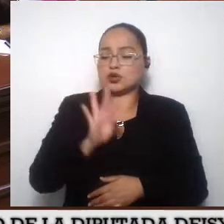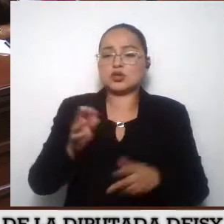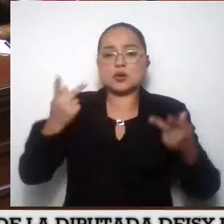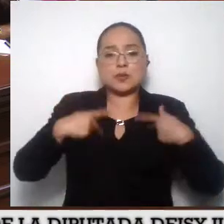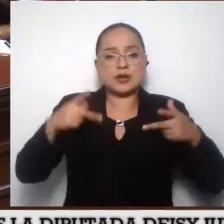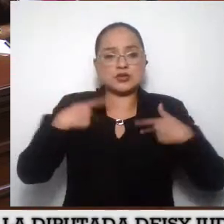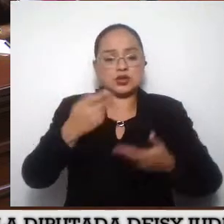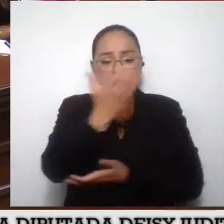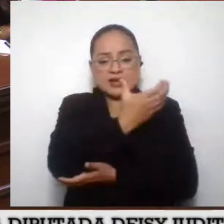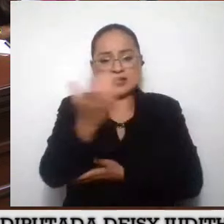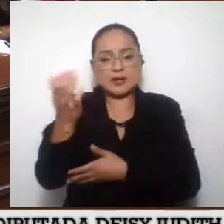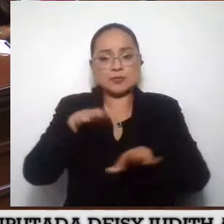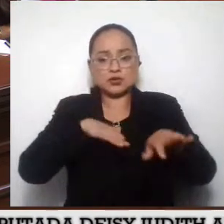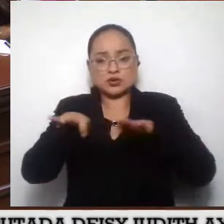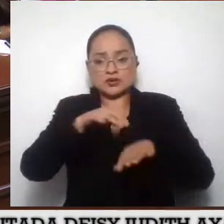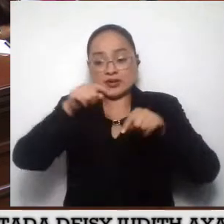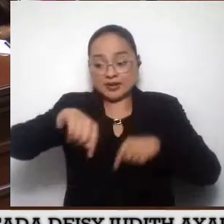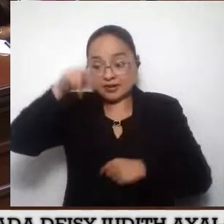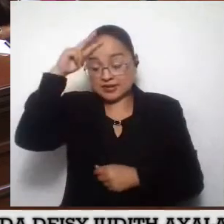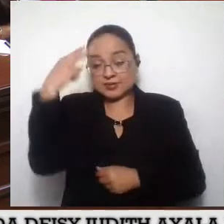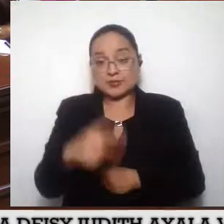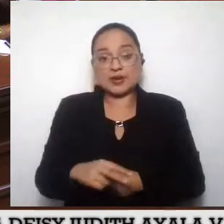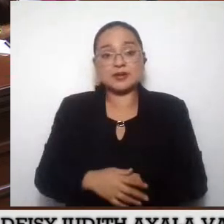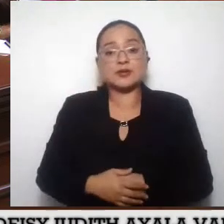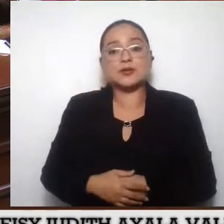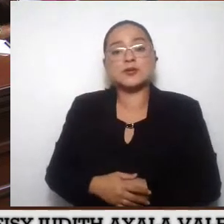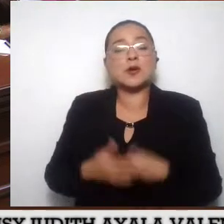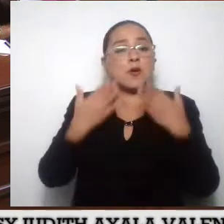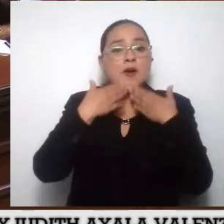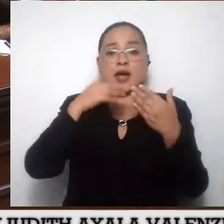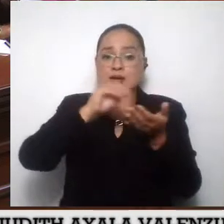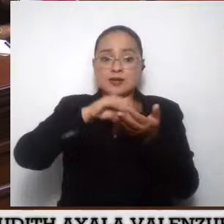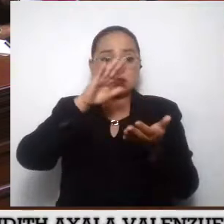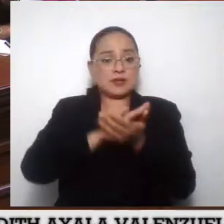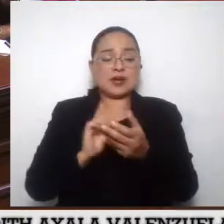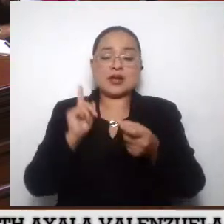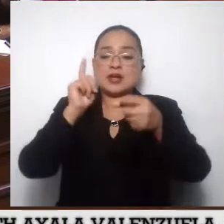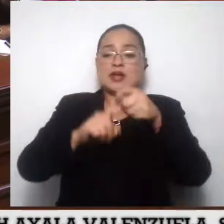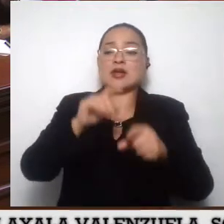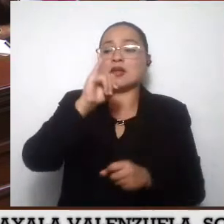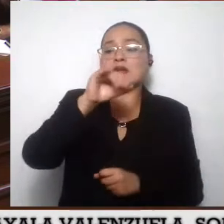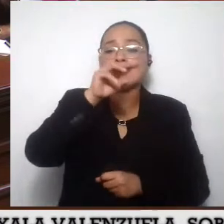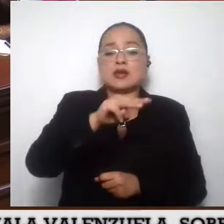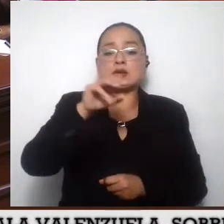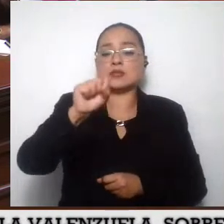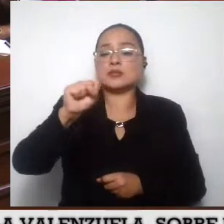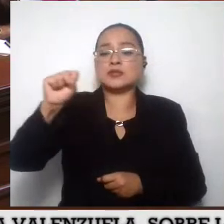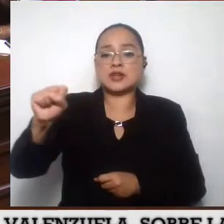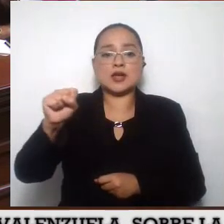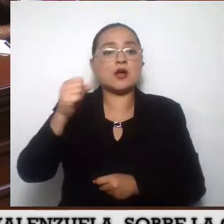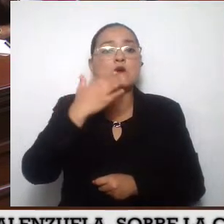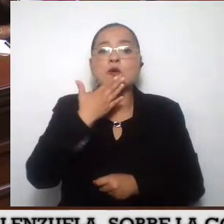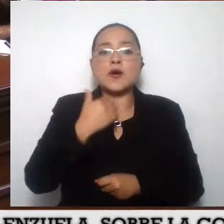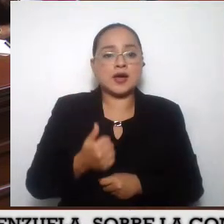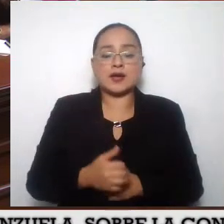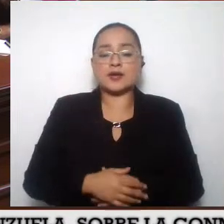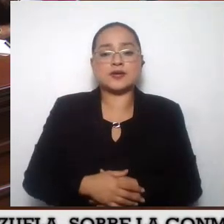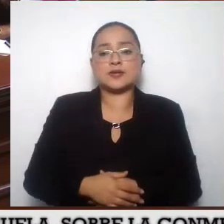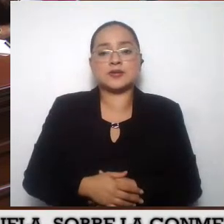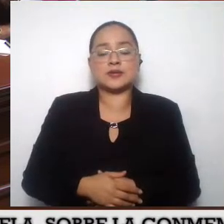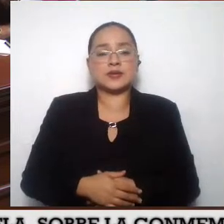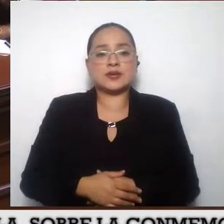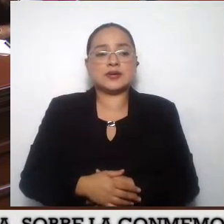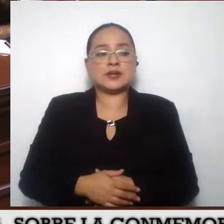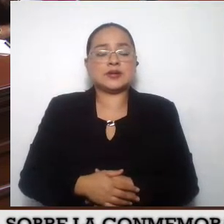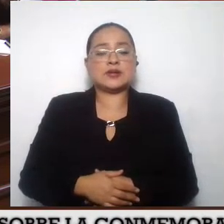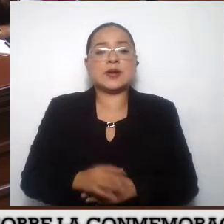del campo en México no están registrados ante el Instituto Mexicano del Seguro Social, según informe del